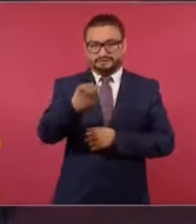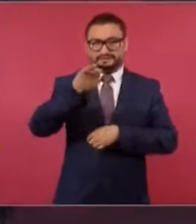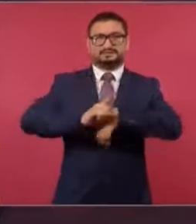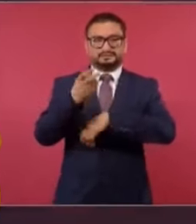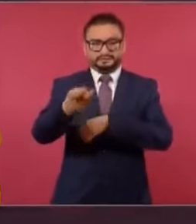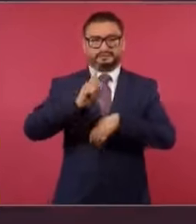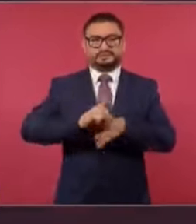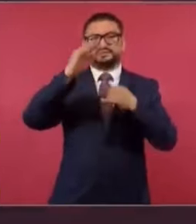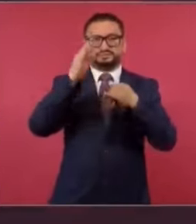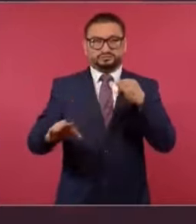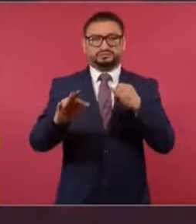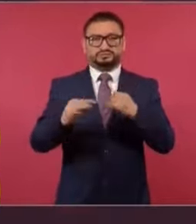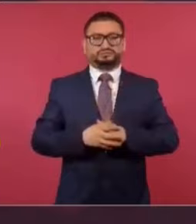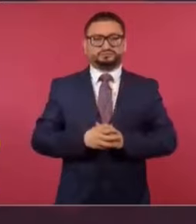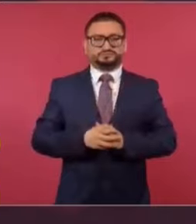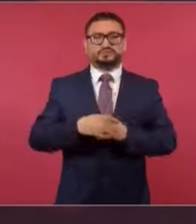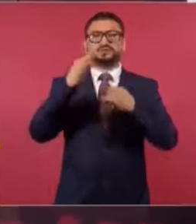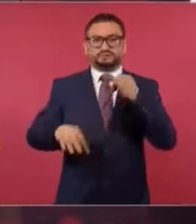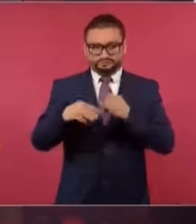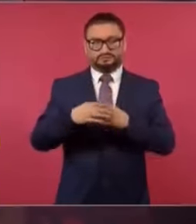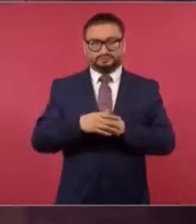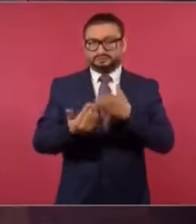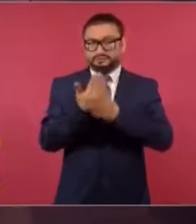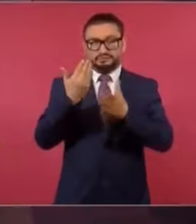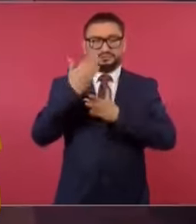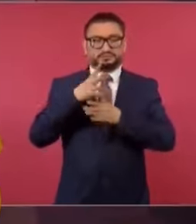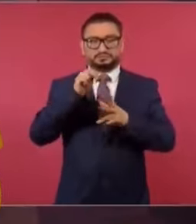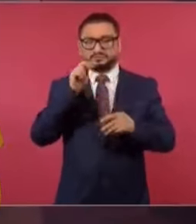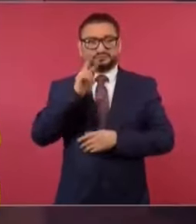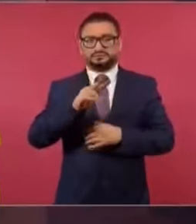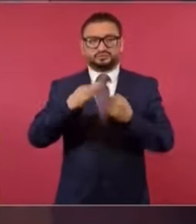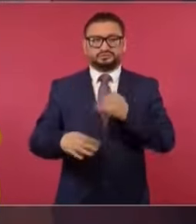día, porque va a ser la última de mañanera.